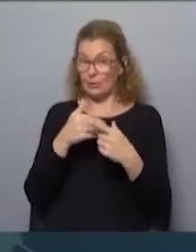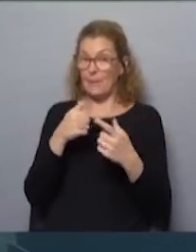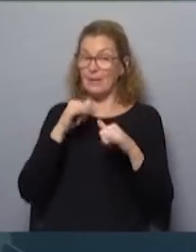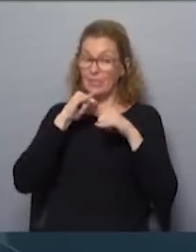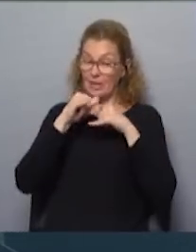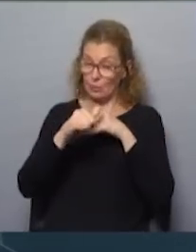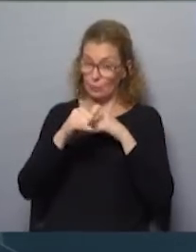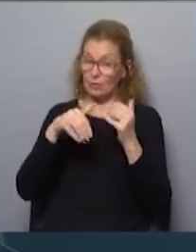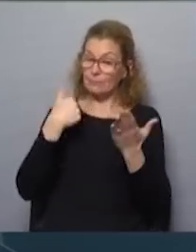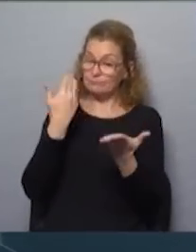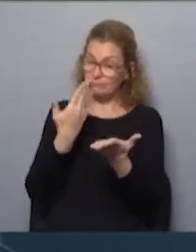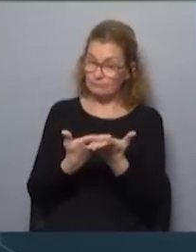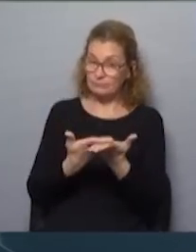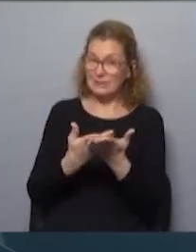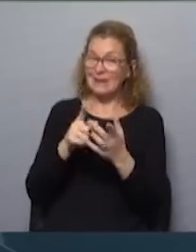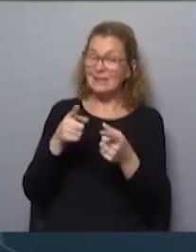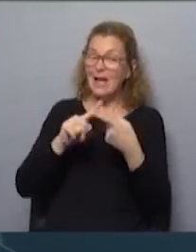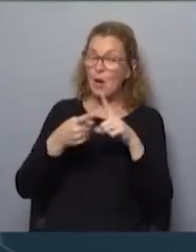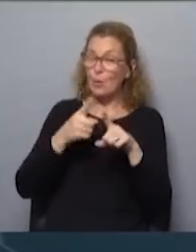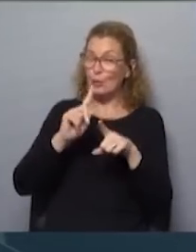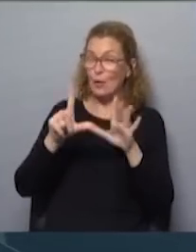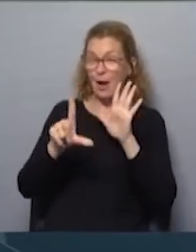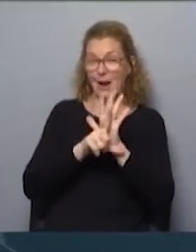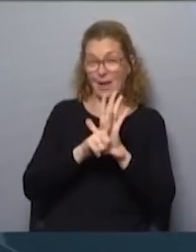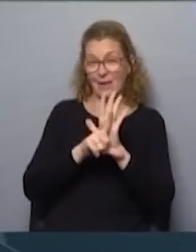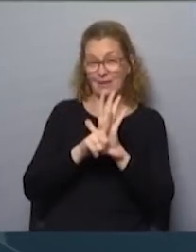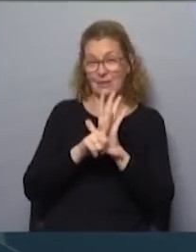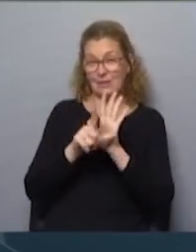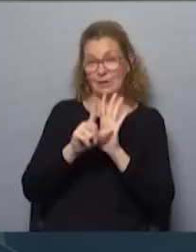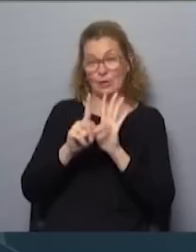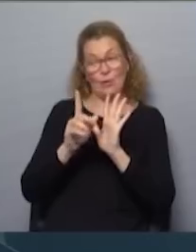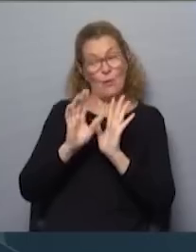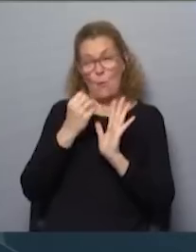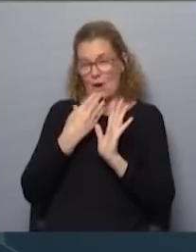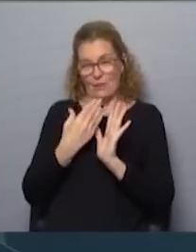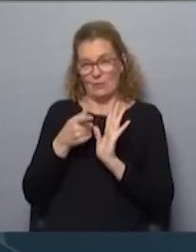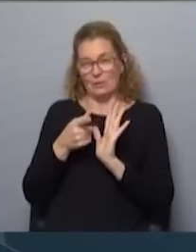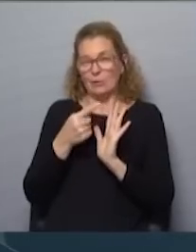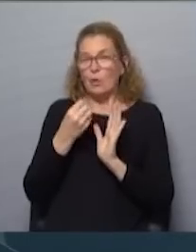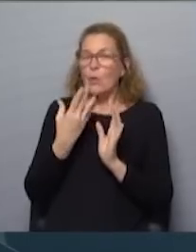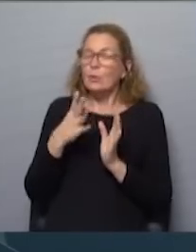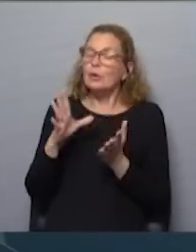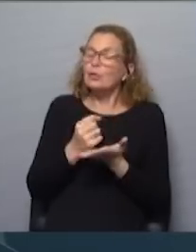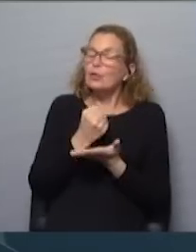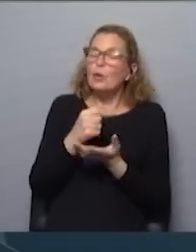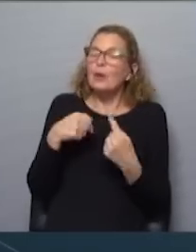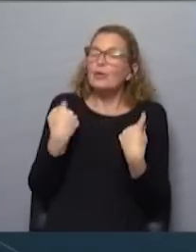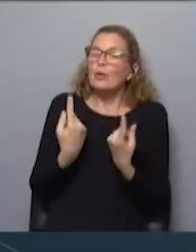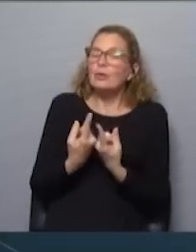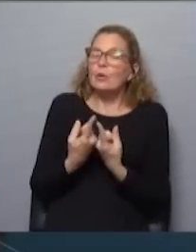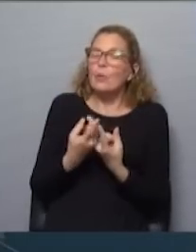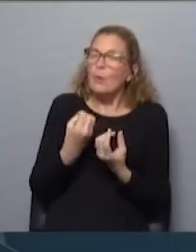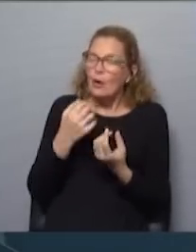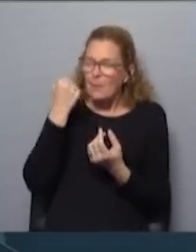y señala que este acuerdo es ilegal irregular e inconveniente como se tiene que tomar todo esto cuánto